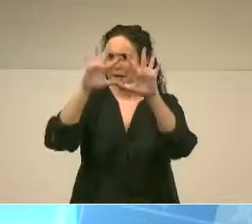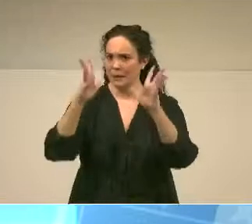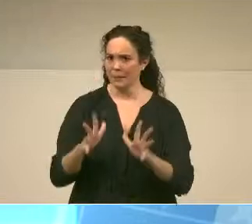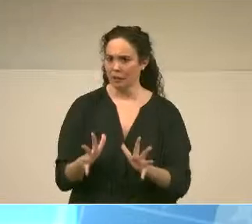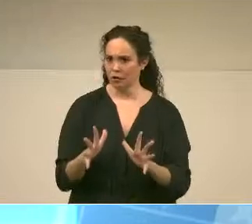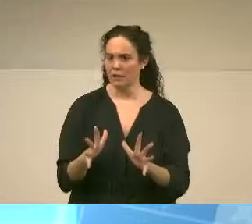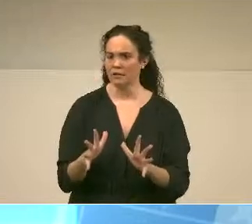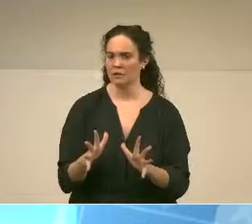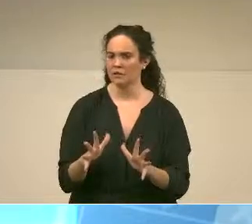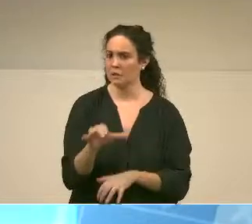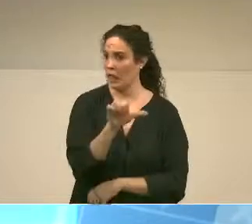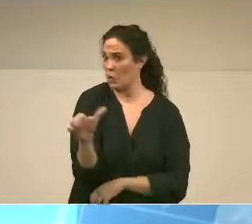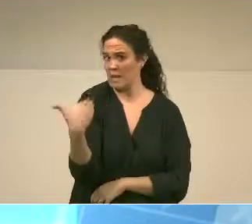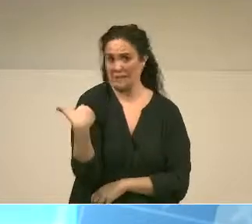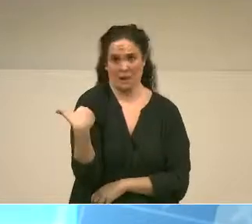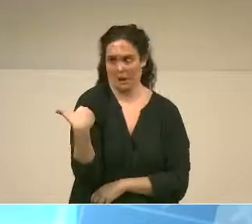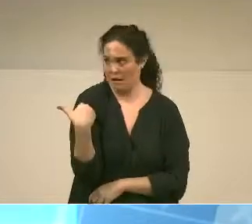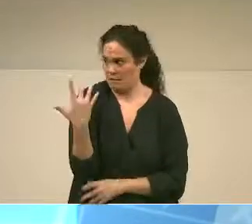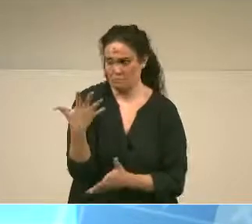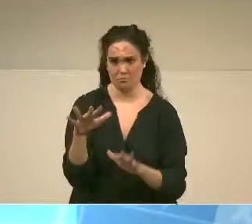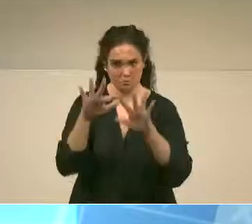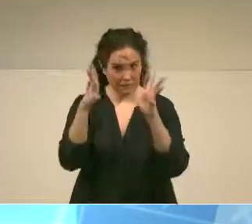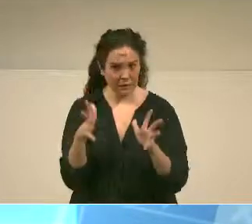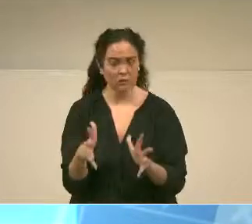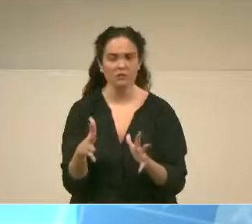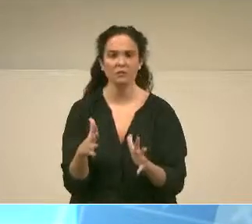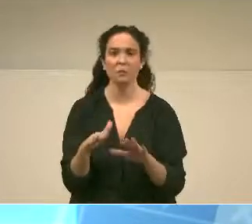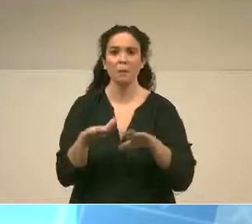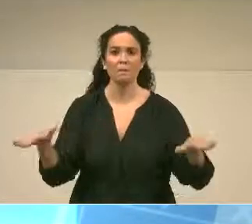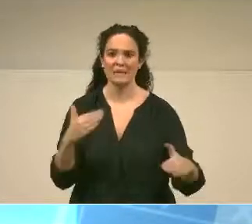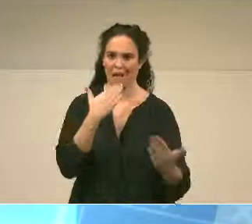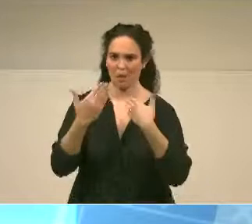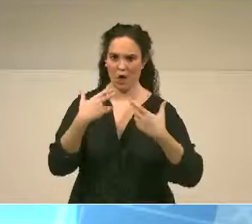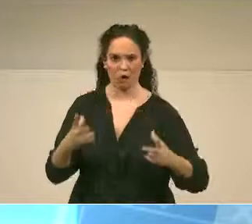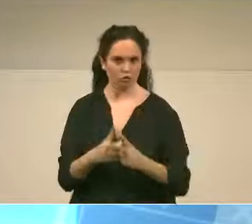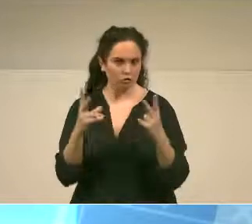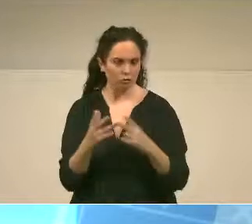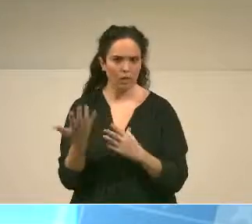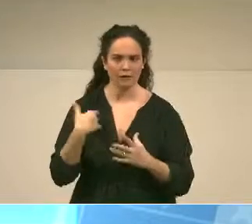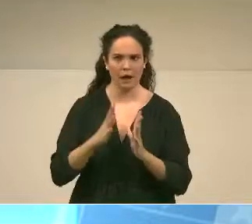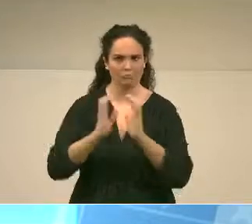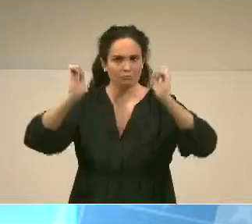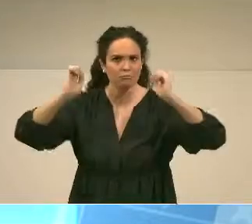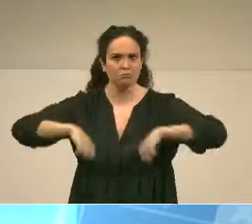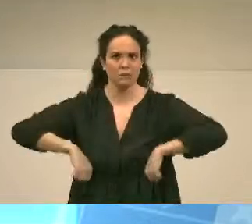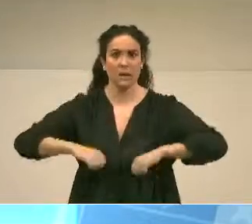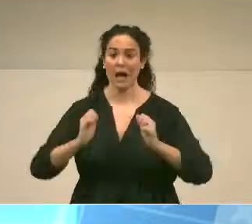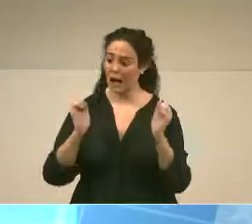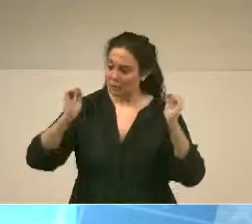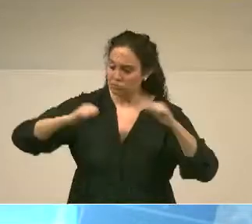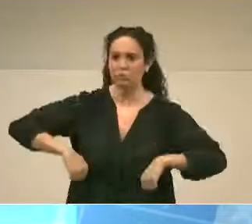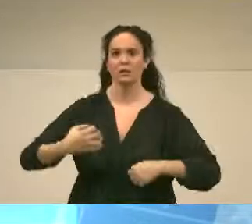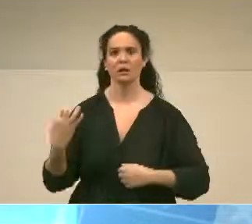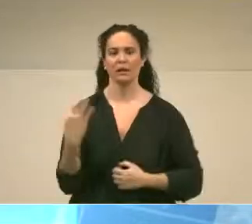es decir, no hace una semana todavía, en la mesa de diálogo social, donde se adoptó el acuerdo de poner en